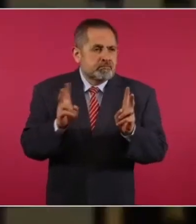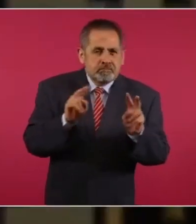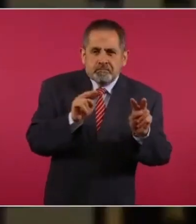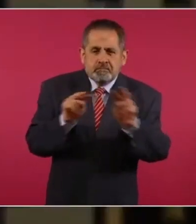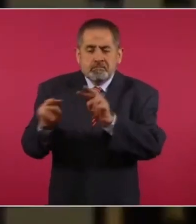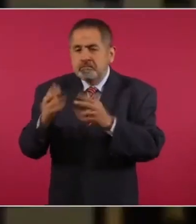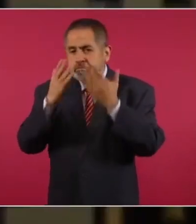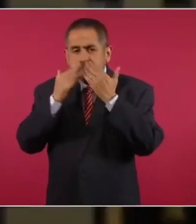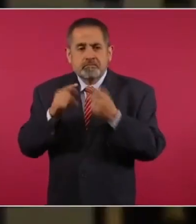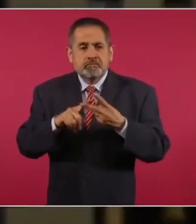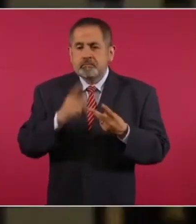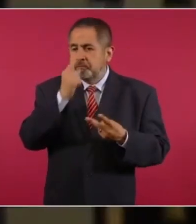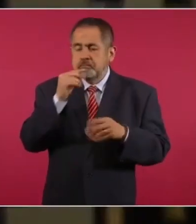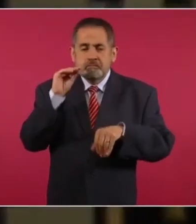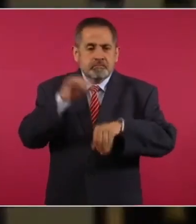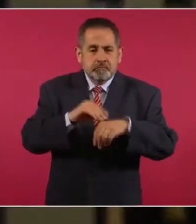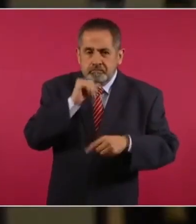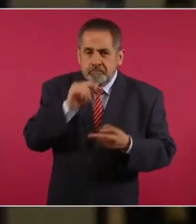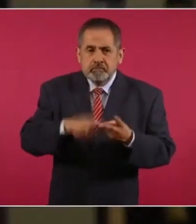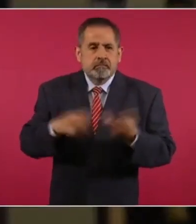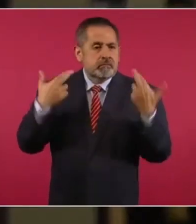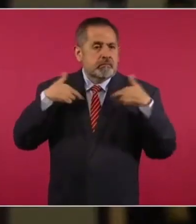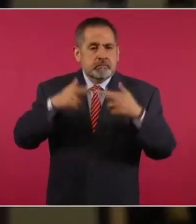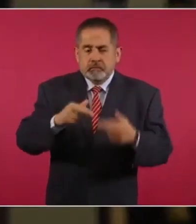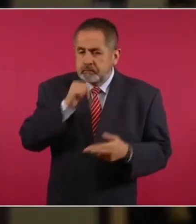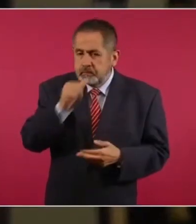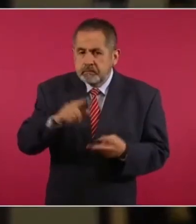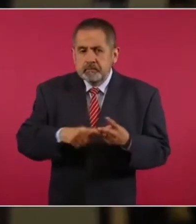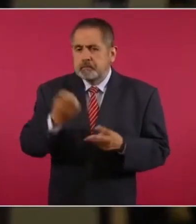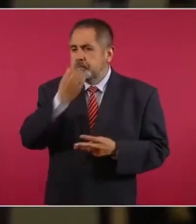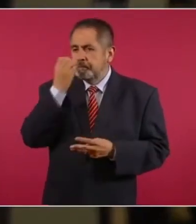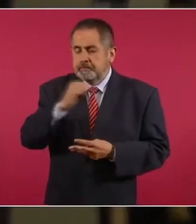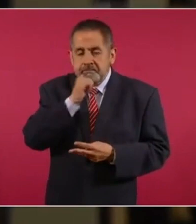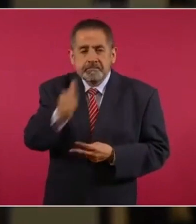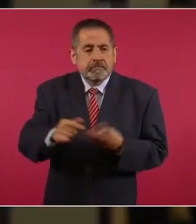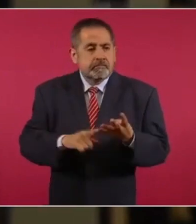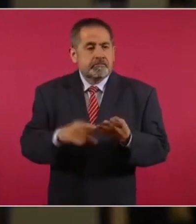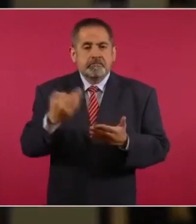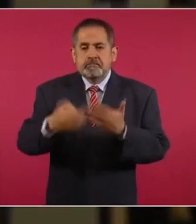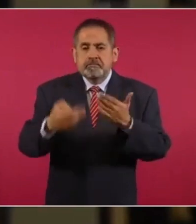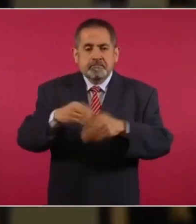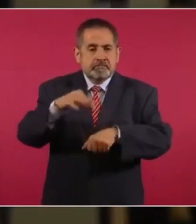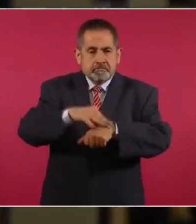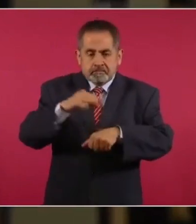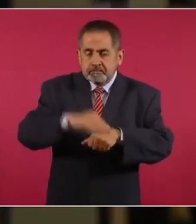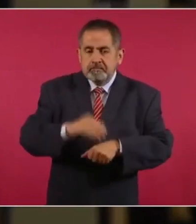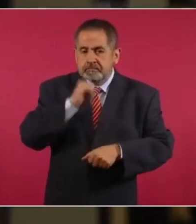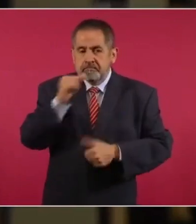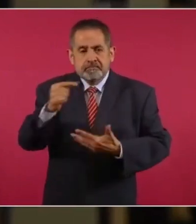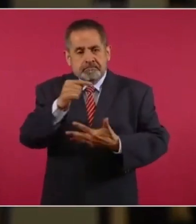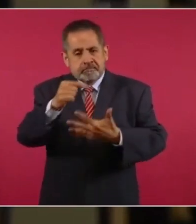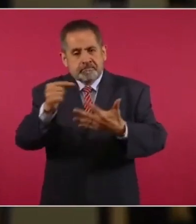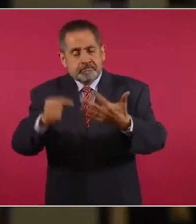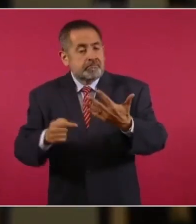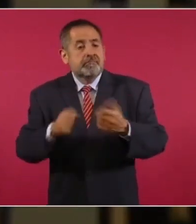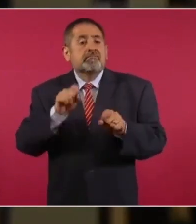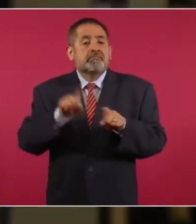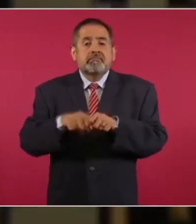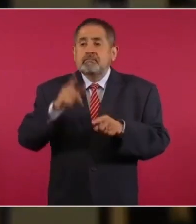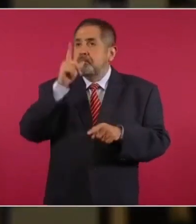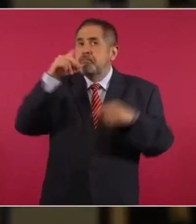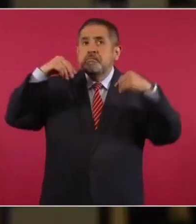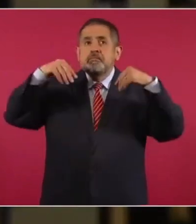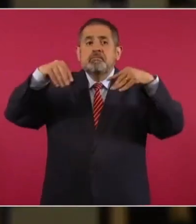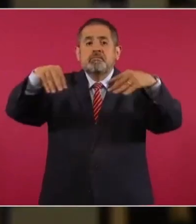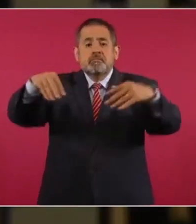elementos policíacos, la falta de maestros y escuelas, la necesidad de médicos y medicamentos, así como la falta de alumbrado